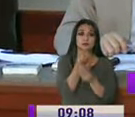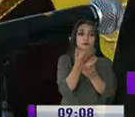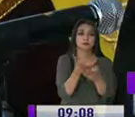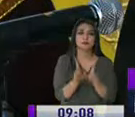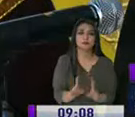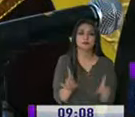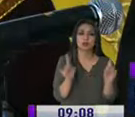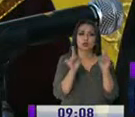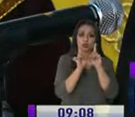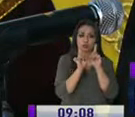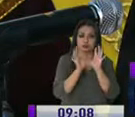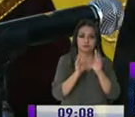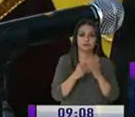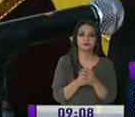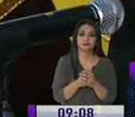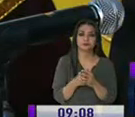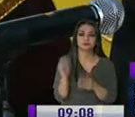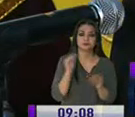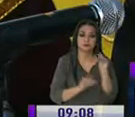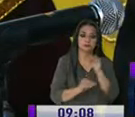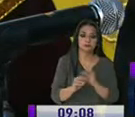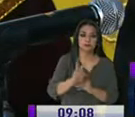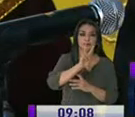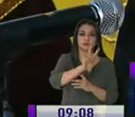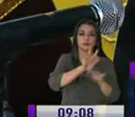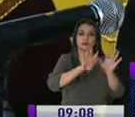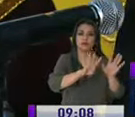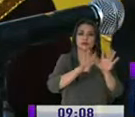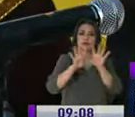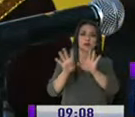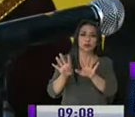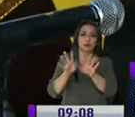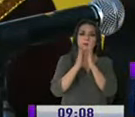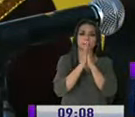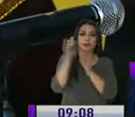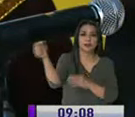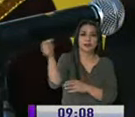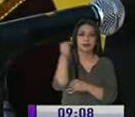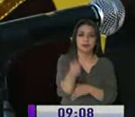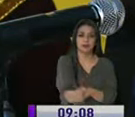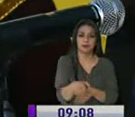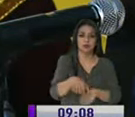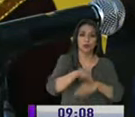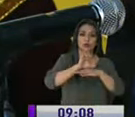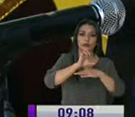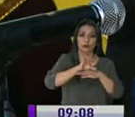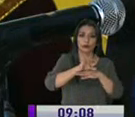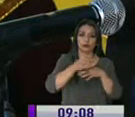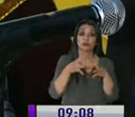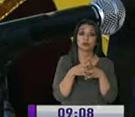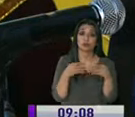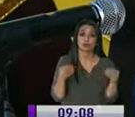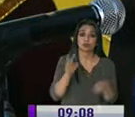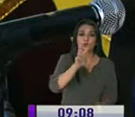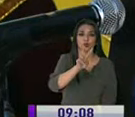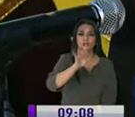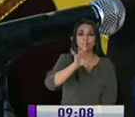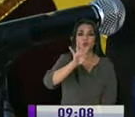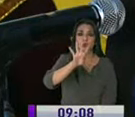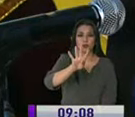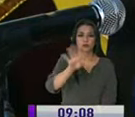preliminares. Tenemos ingresadas 299 extradiciones activas, resueltas 284,